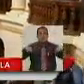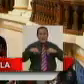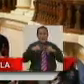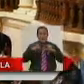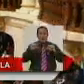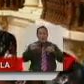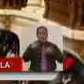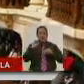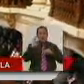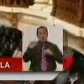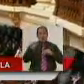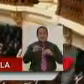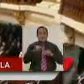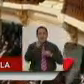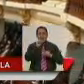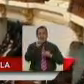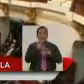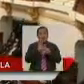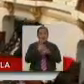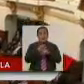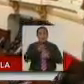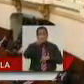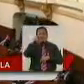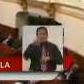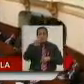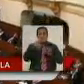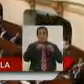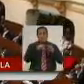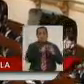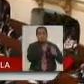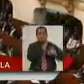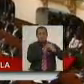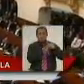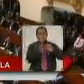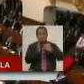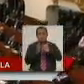ilegal en nuestro país. En 2013